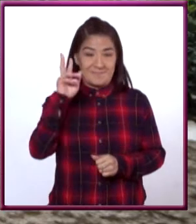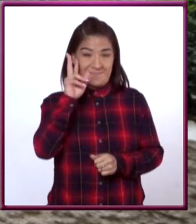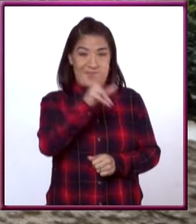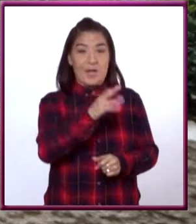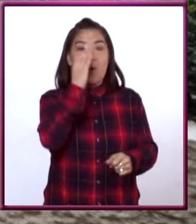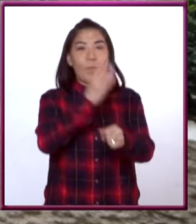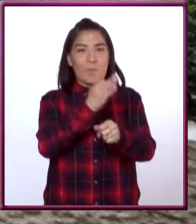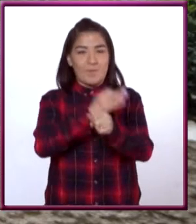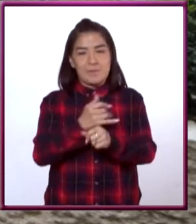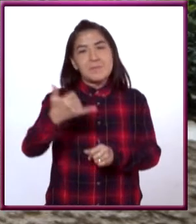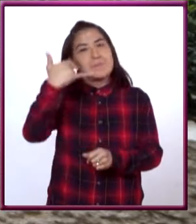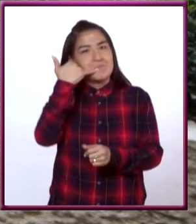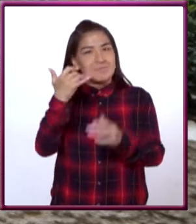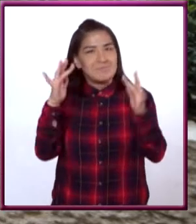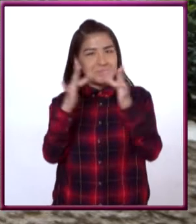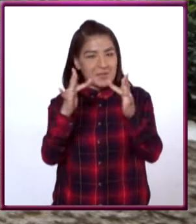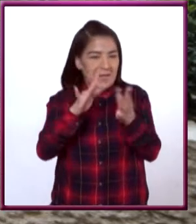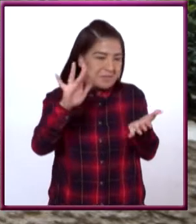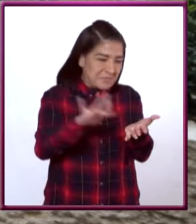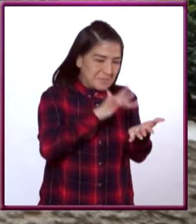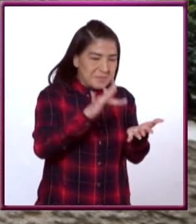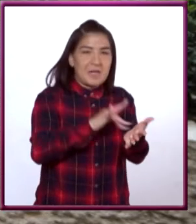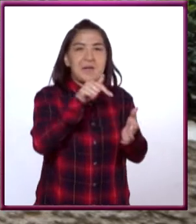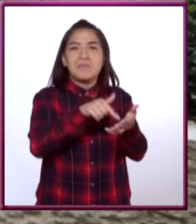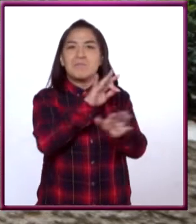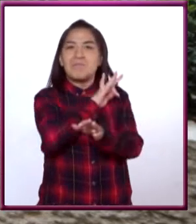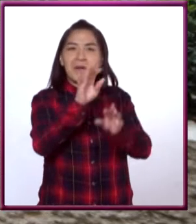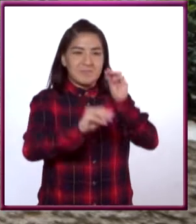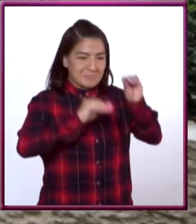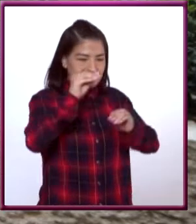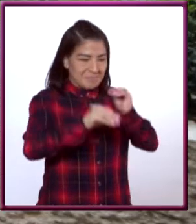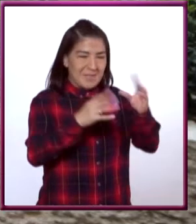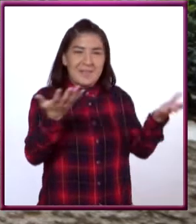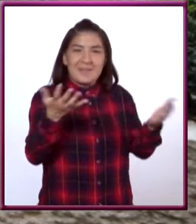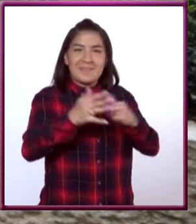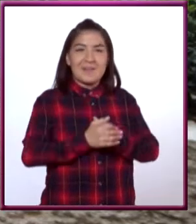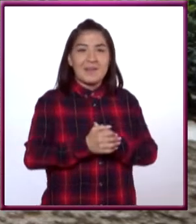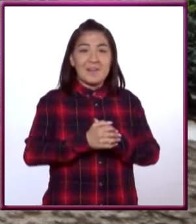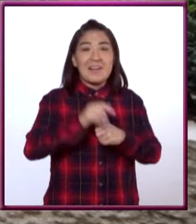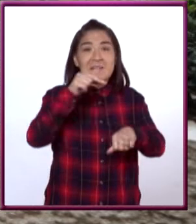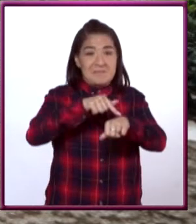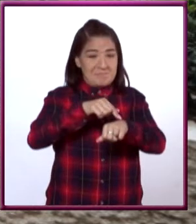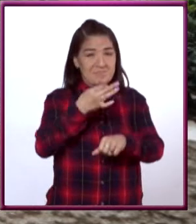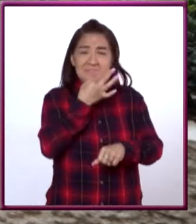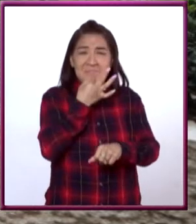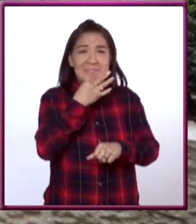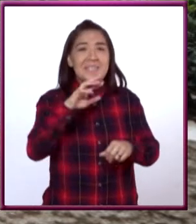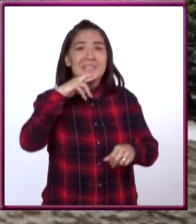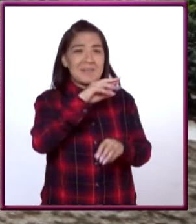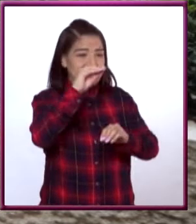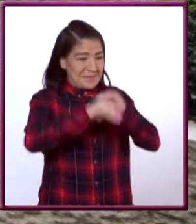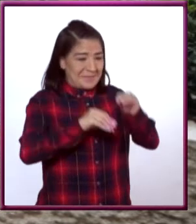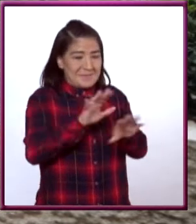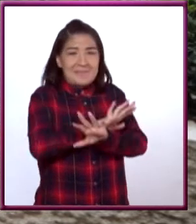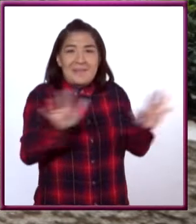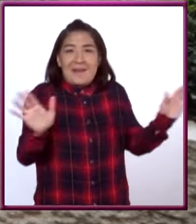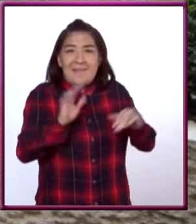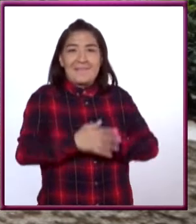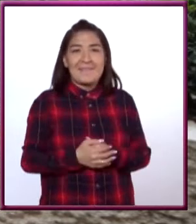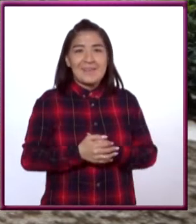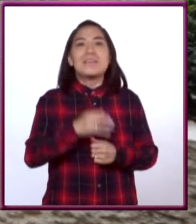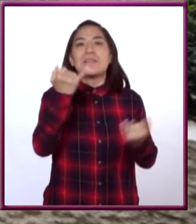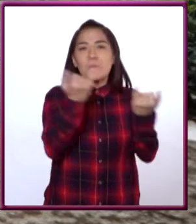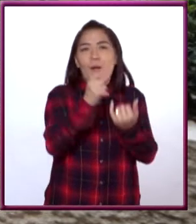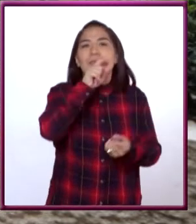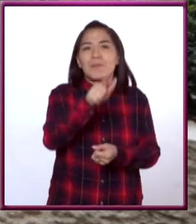Fíjate, ahora con los dispositivos móviles ya hasta se puede diseñar en el celular o en la tablet y en pocas horas se generan prototipos.